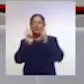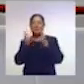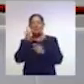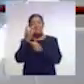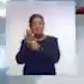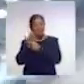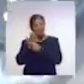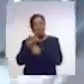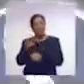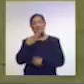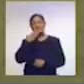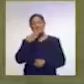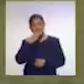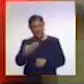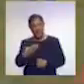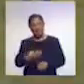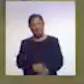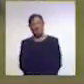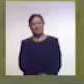bien.